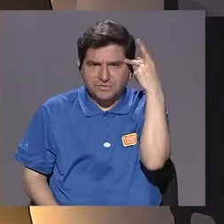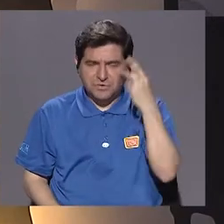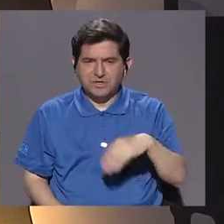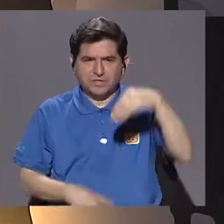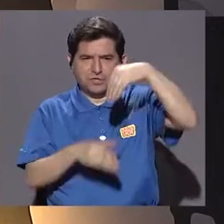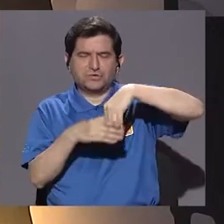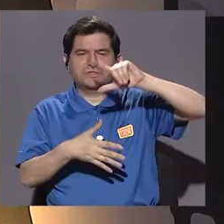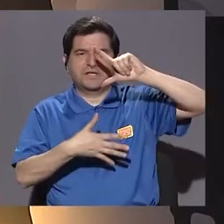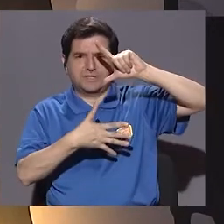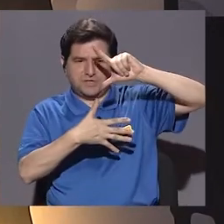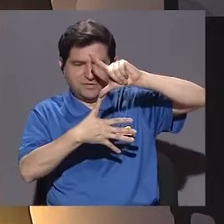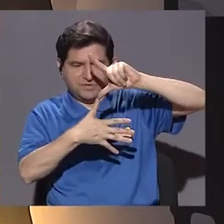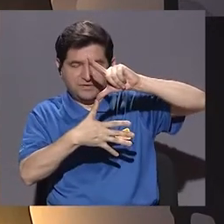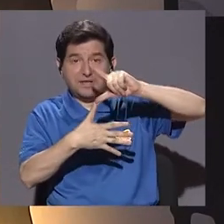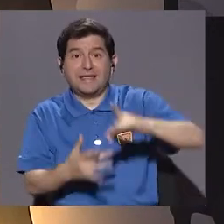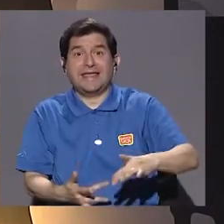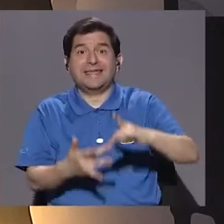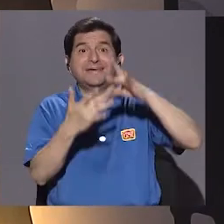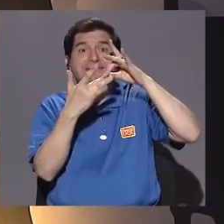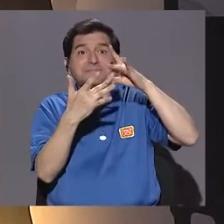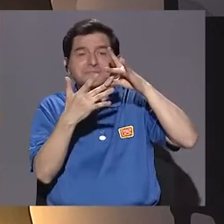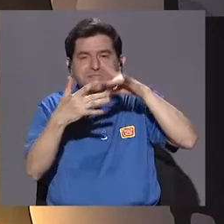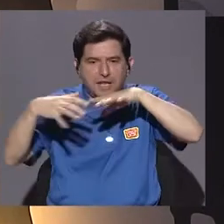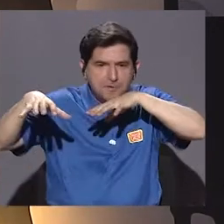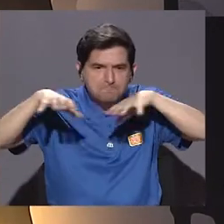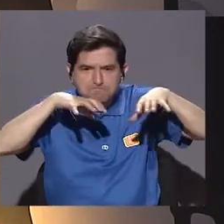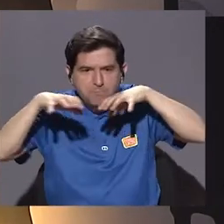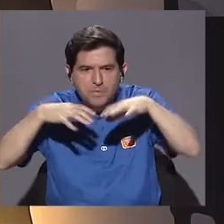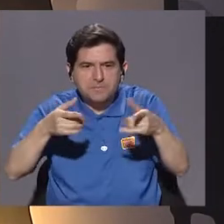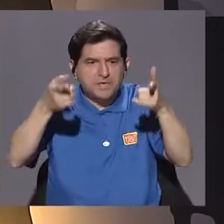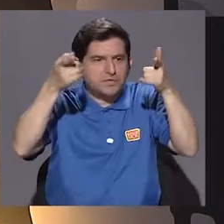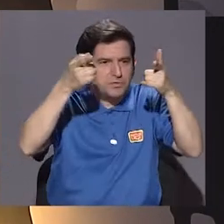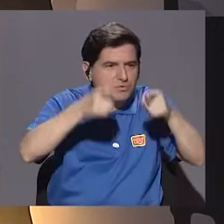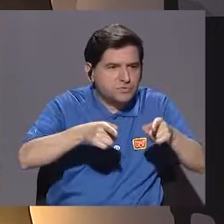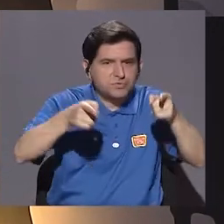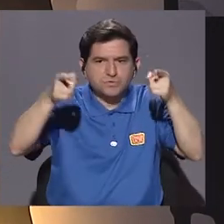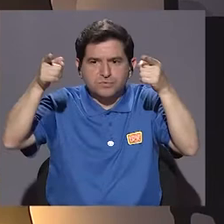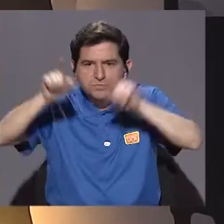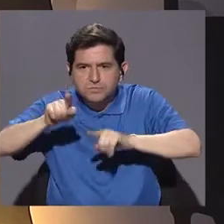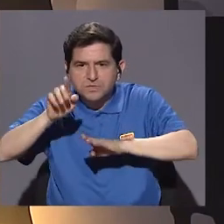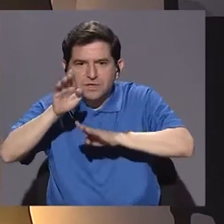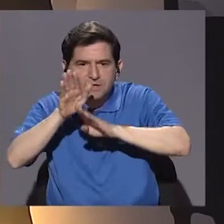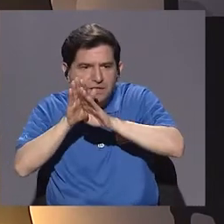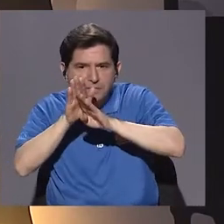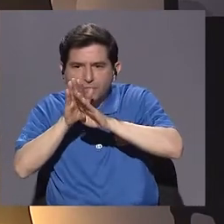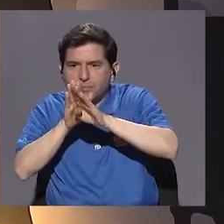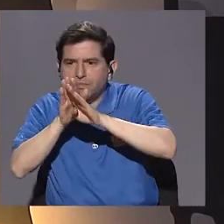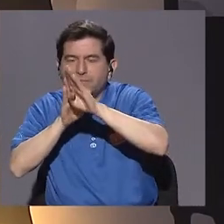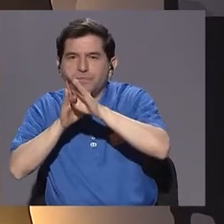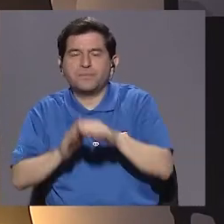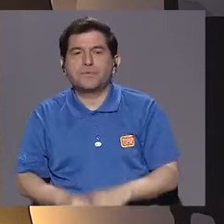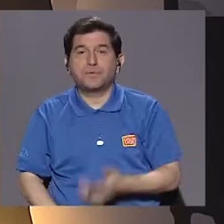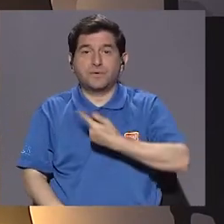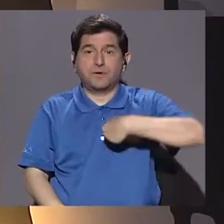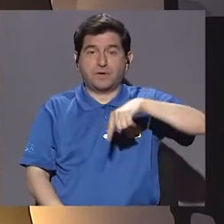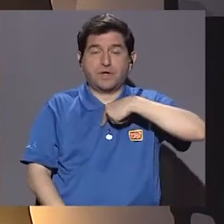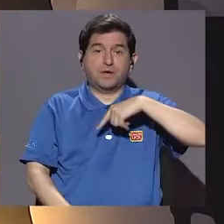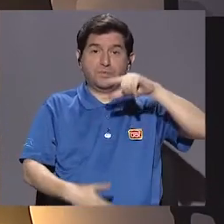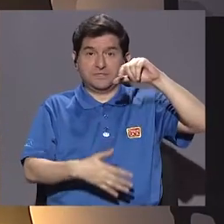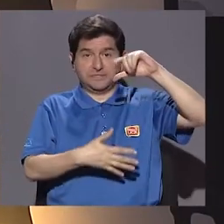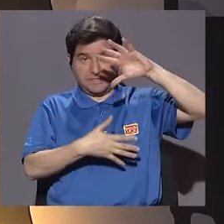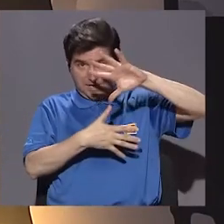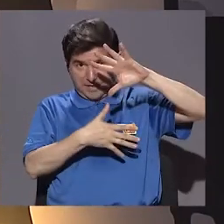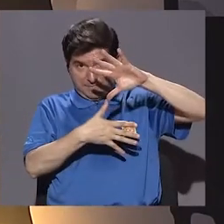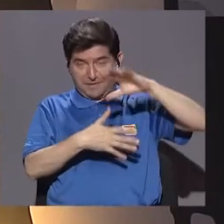américa latina y sobre todo los movimientos que se han estado desarrollando en nuestra américa